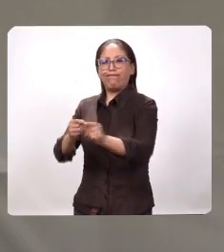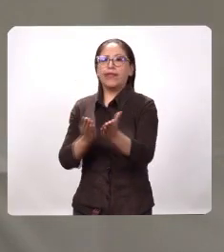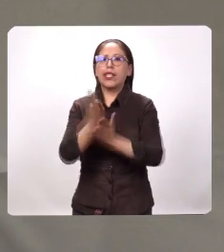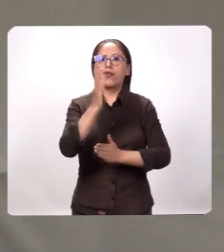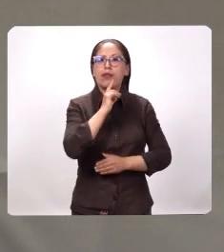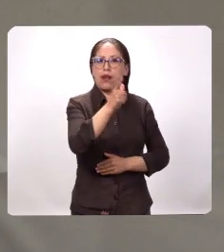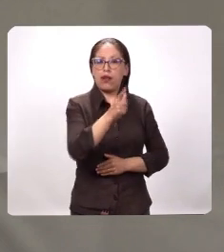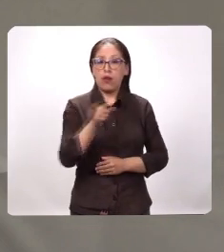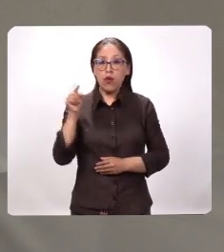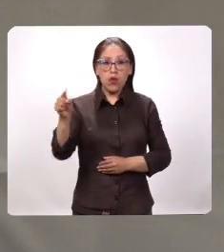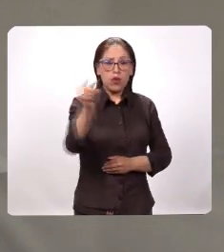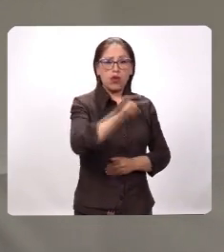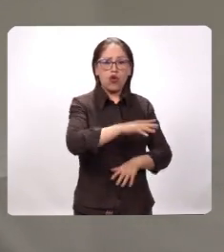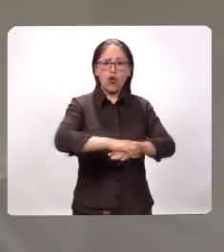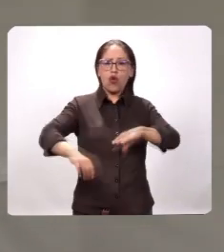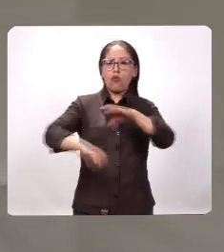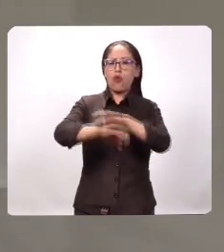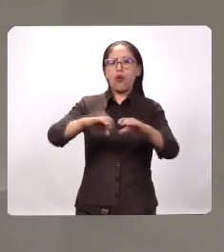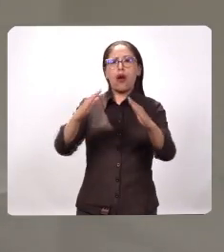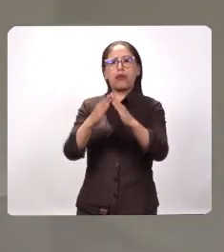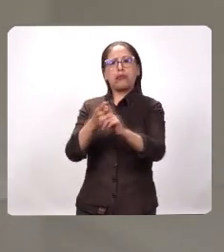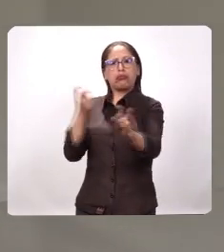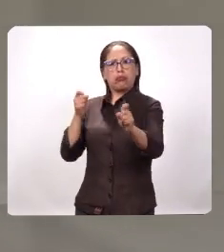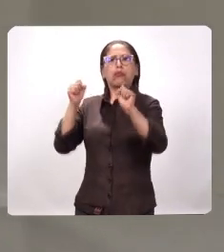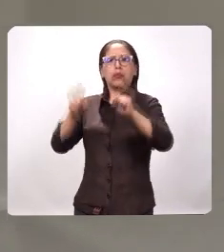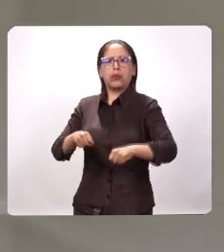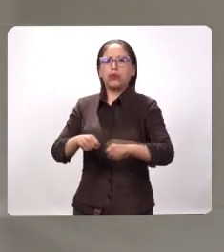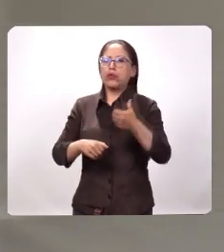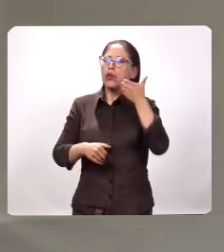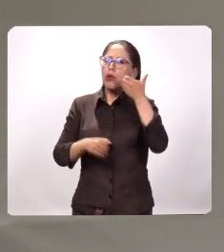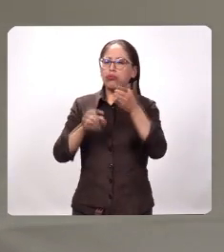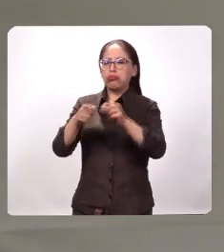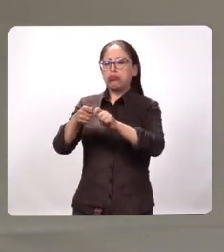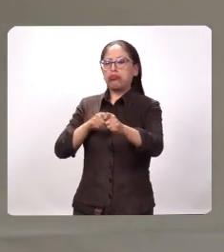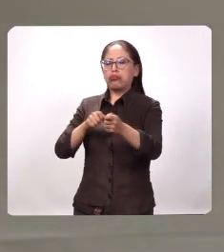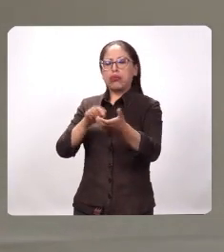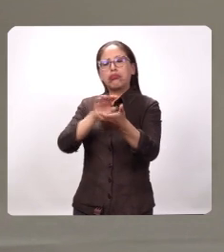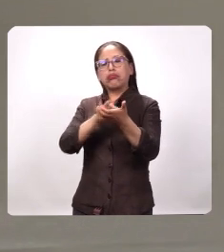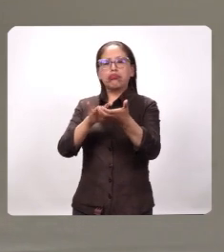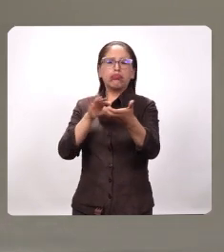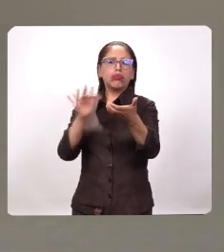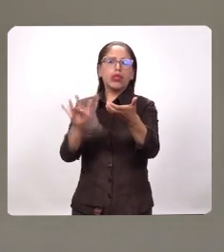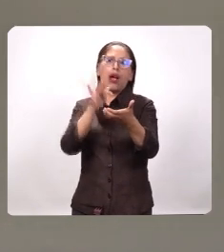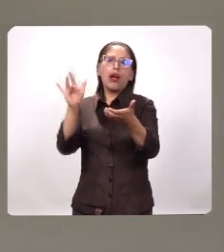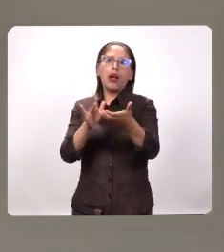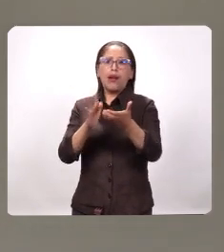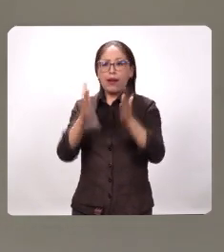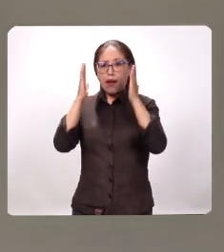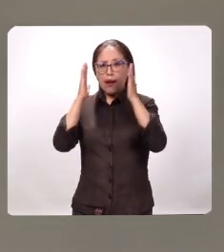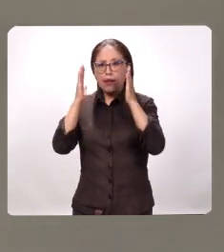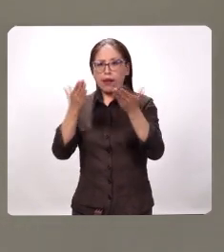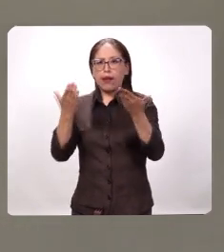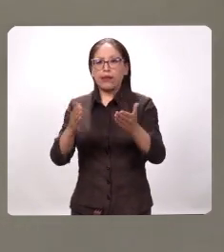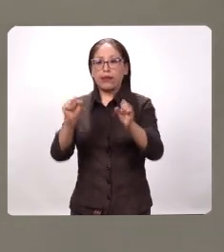reales. Usted, desde la comodidad de su casa, podrá obtener una ficha de atención desde su celular. Para